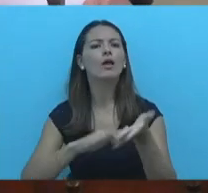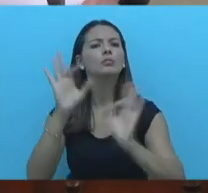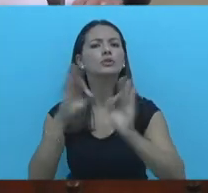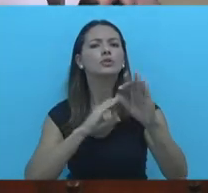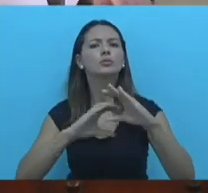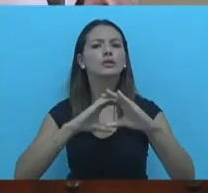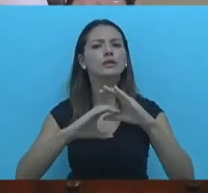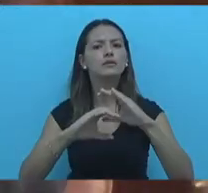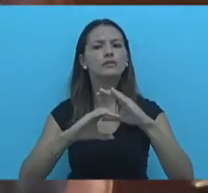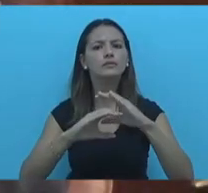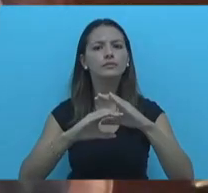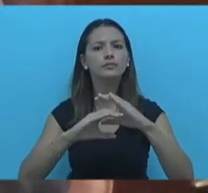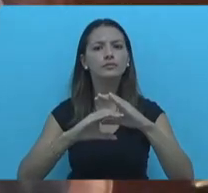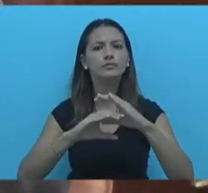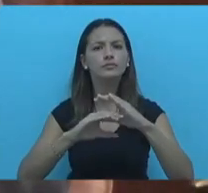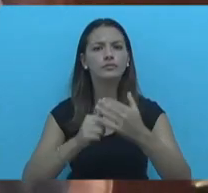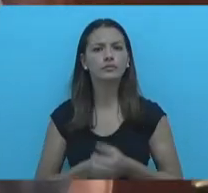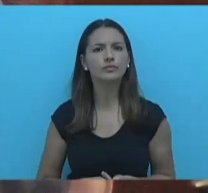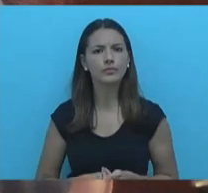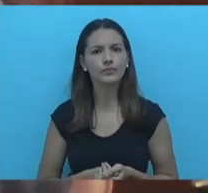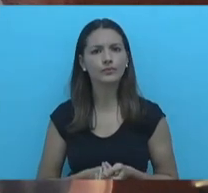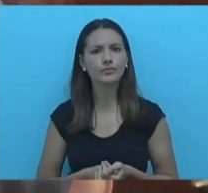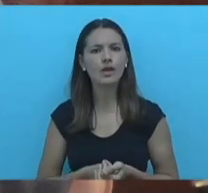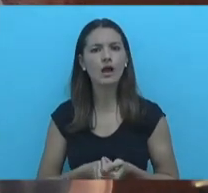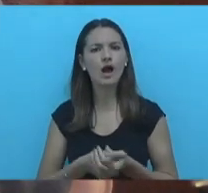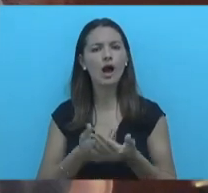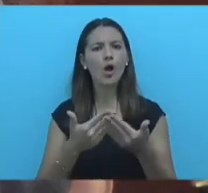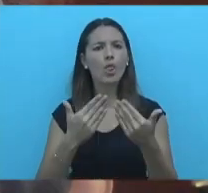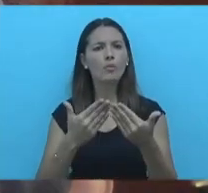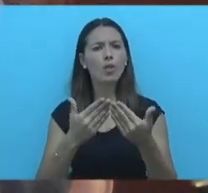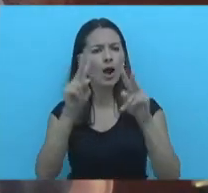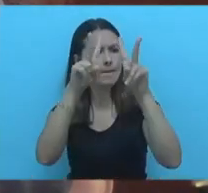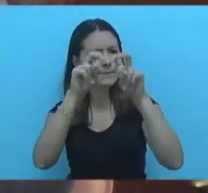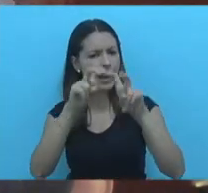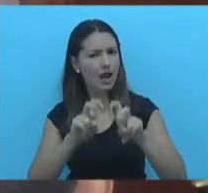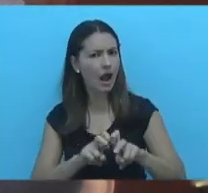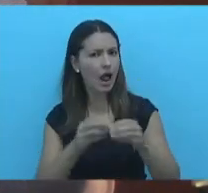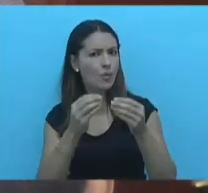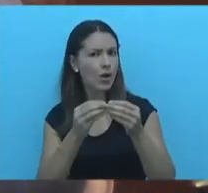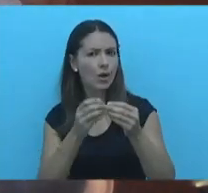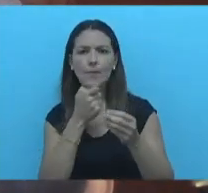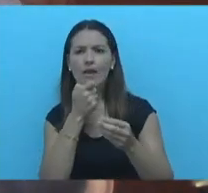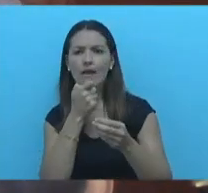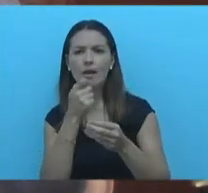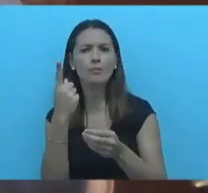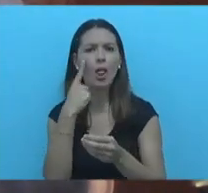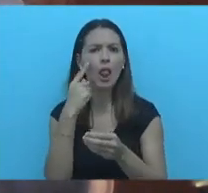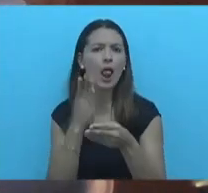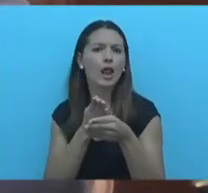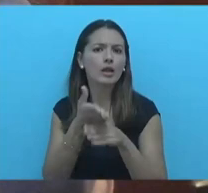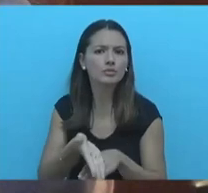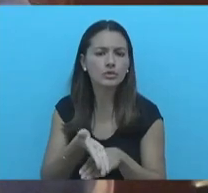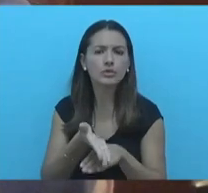comunicación para investigar las razones por las cuales fueron suspendidas las inscripciones para la Escuela Técnica de